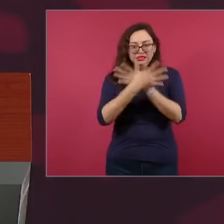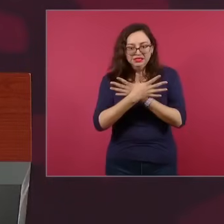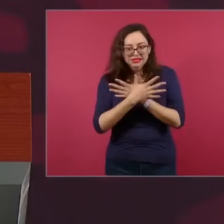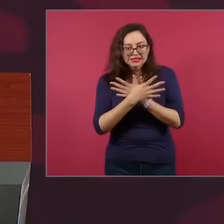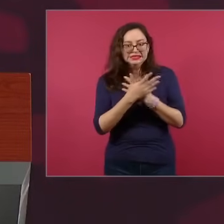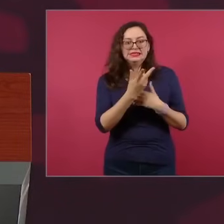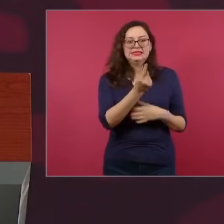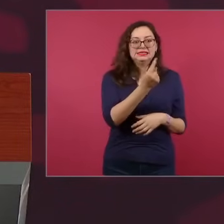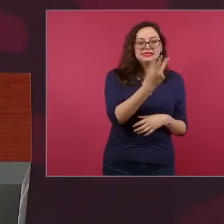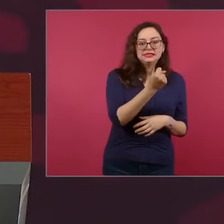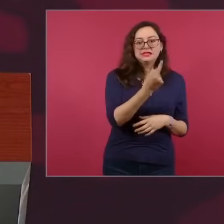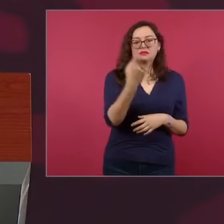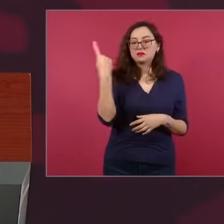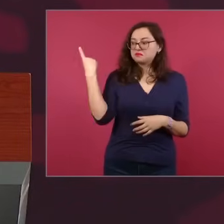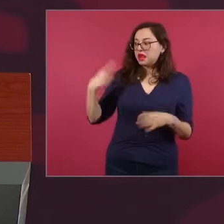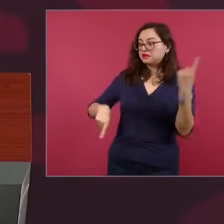televisiva.